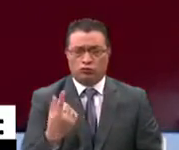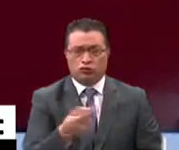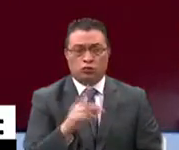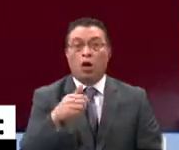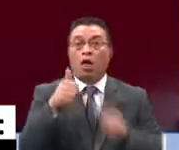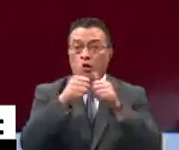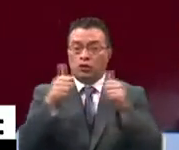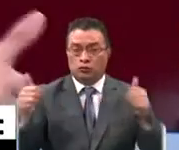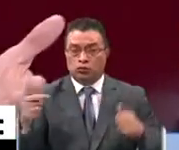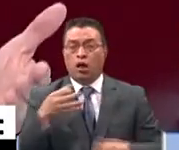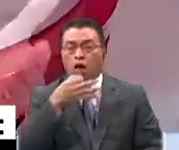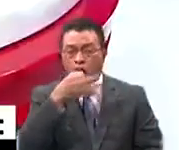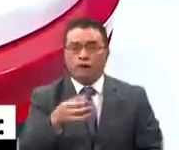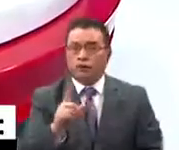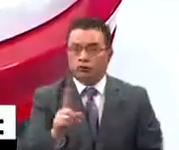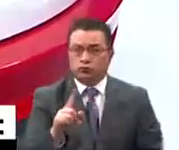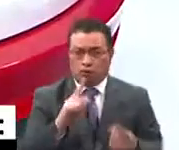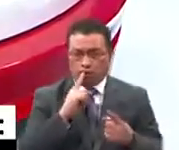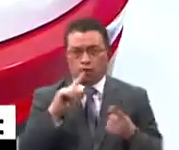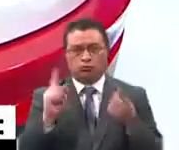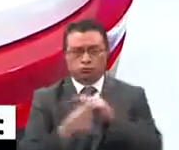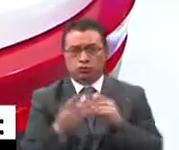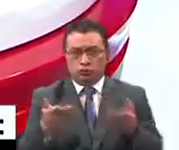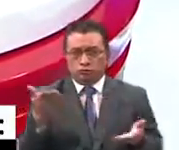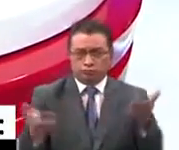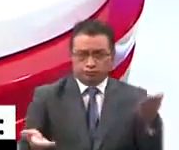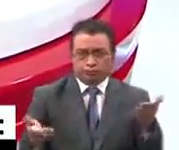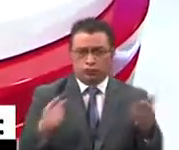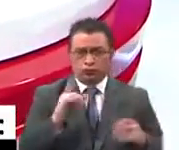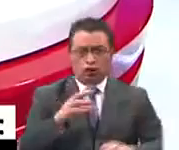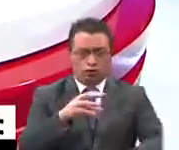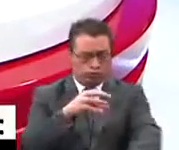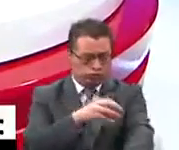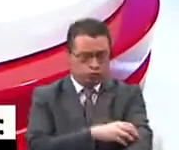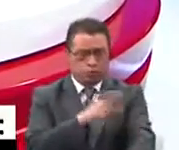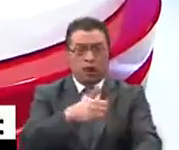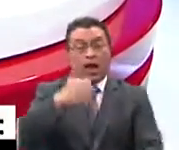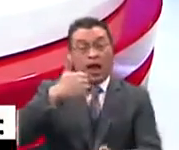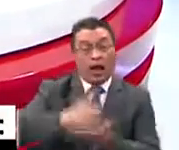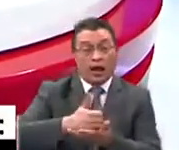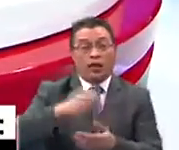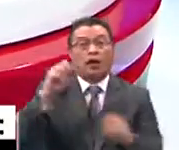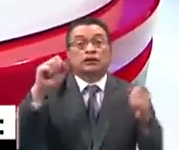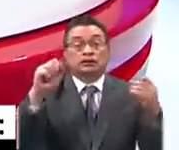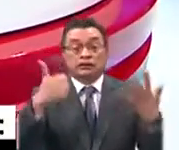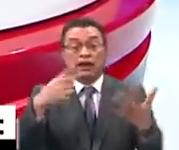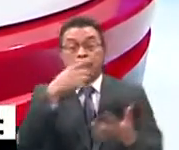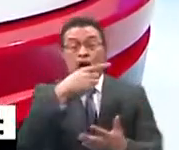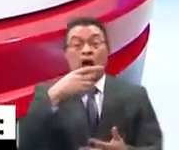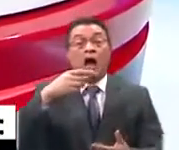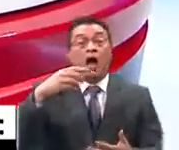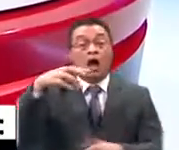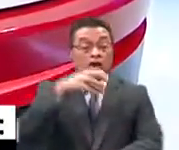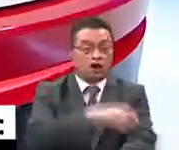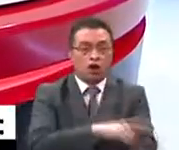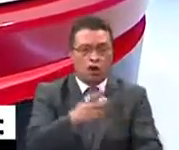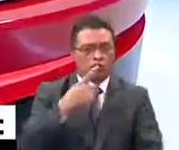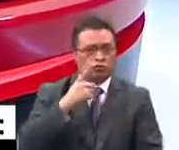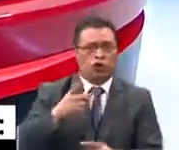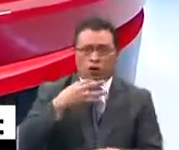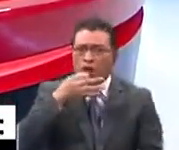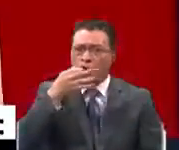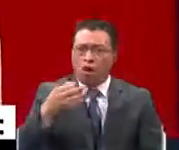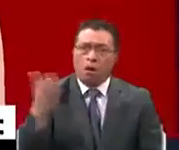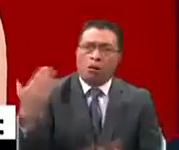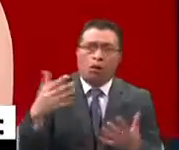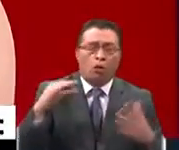las autoridades locales precisamente, ya que usted aporta con esta mirada descentralizada, los alcaldes en la sexta o séptima región no concuerdan con pero, eso. Pero sabe, yo le quiero